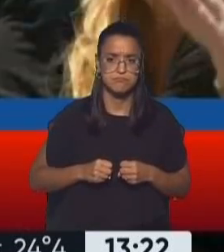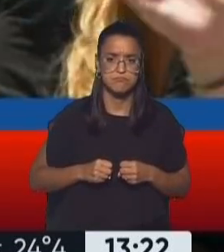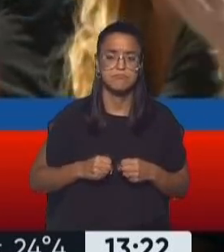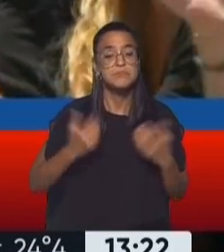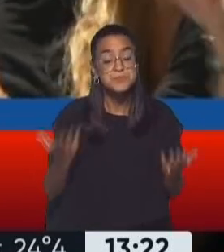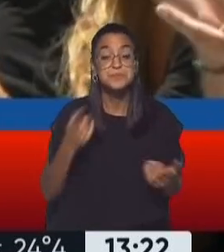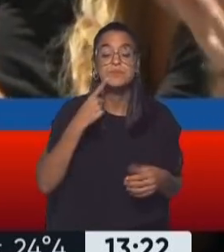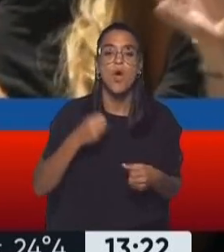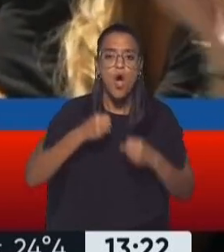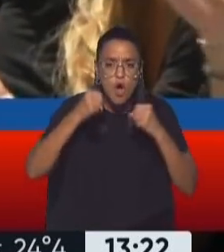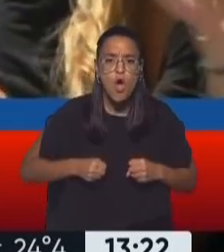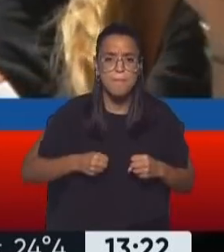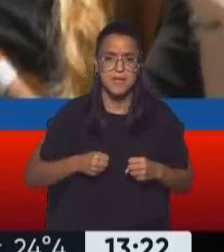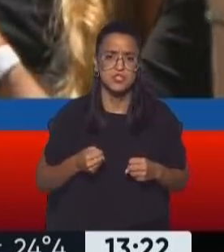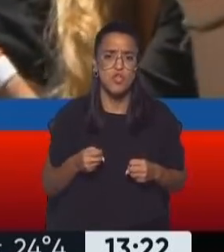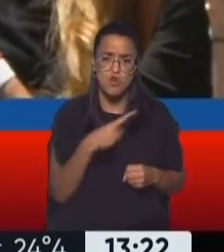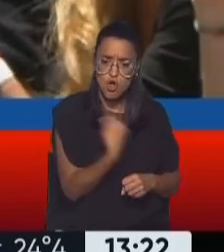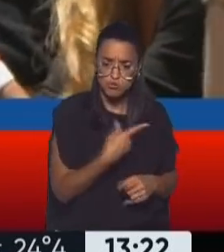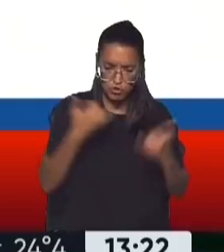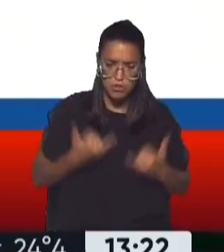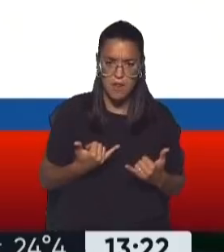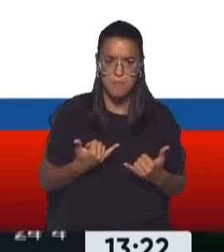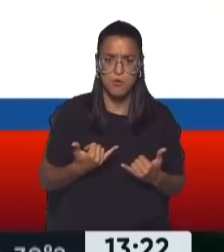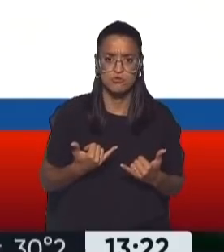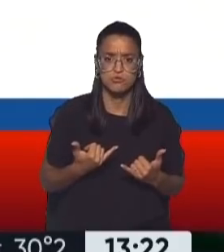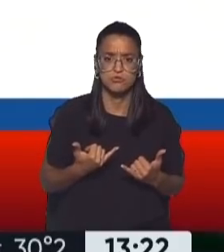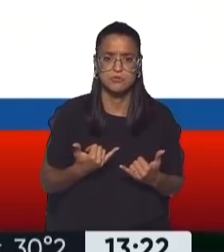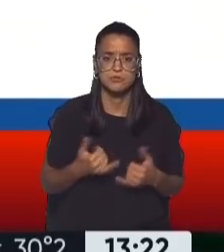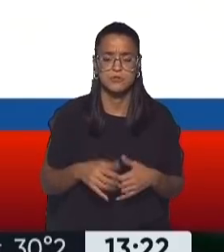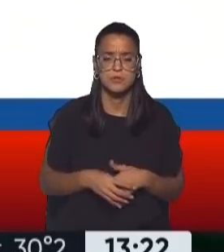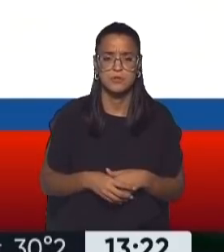Y con la convicción que tenemos,